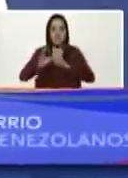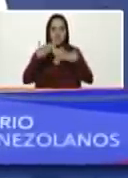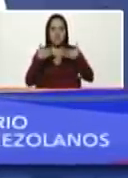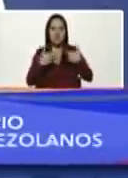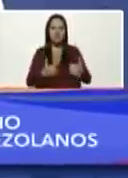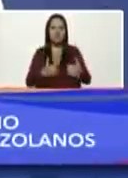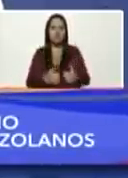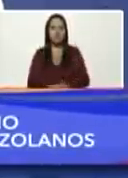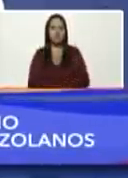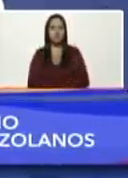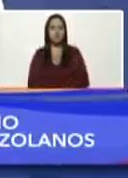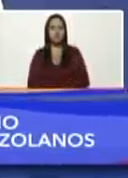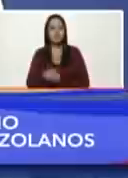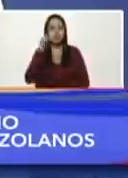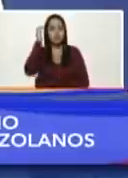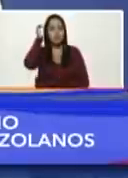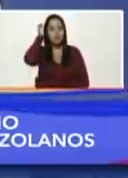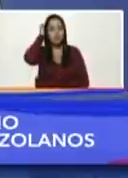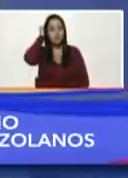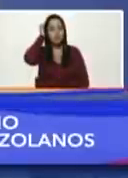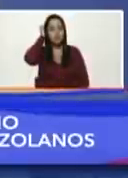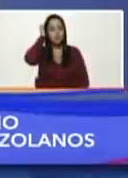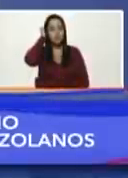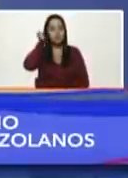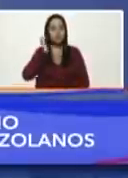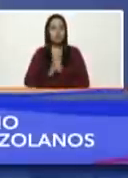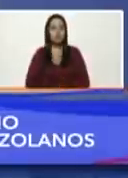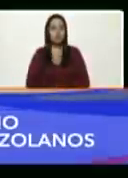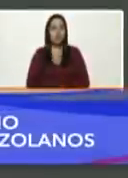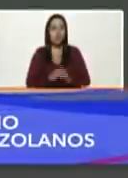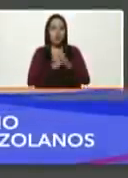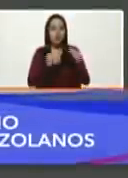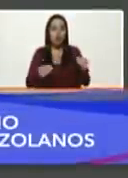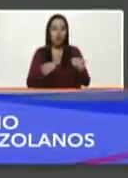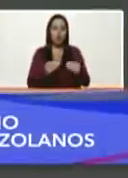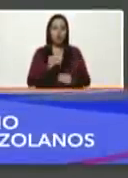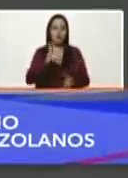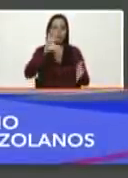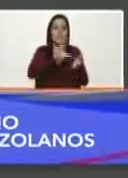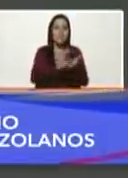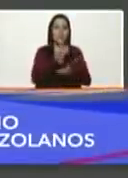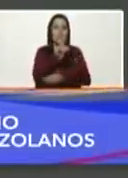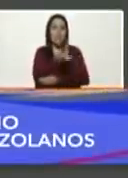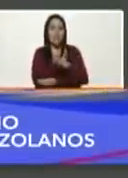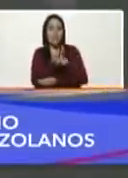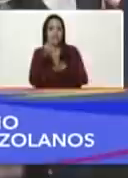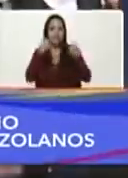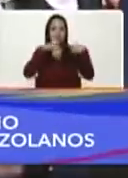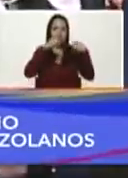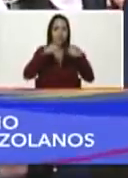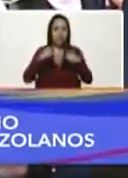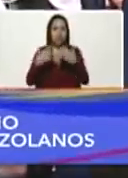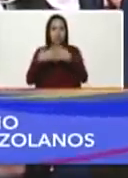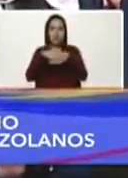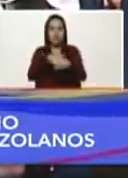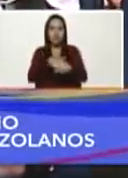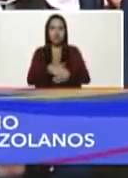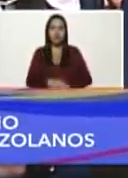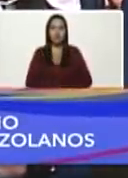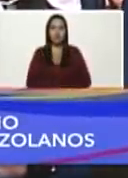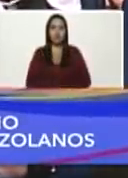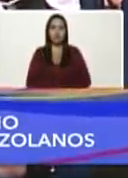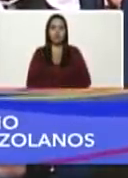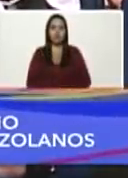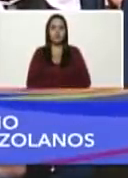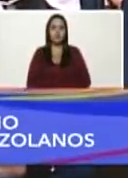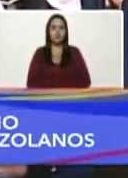Hugo Chávez, todos los SRI con los profesionales nuestros, los